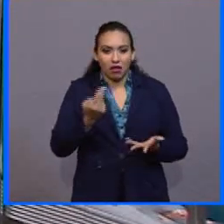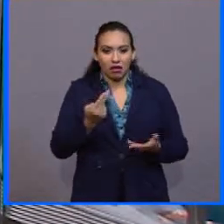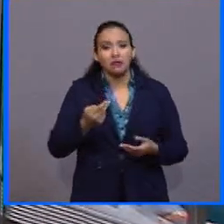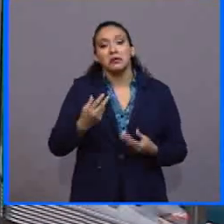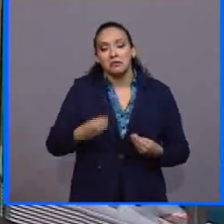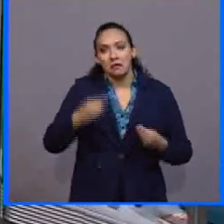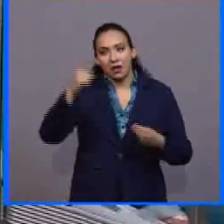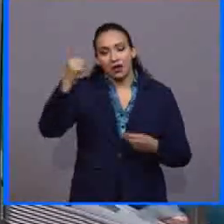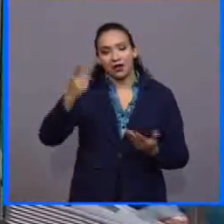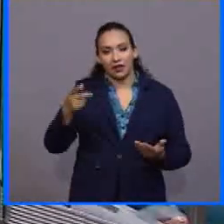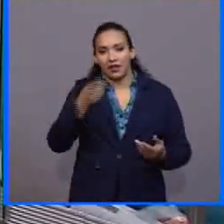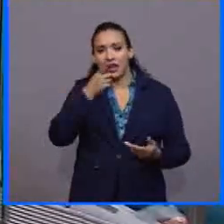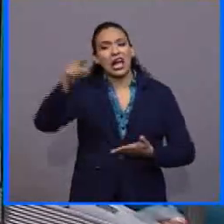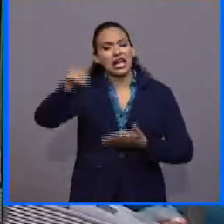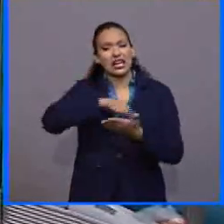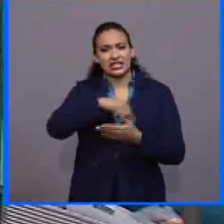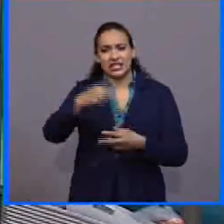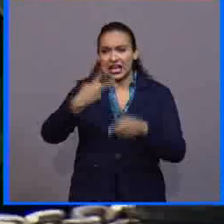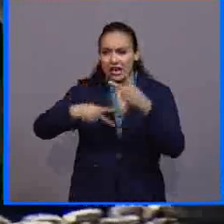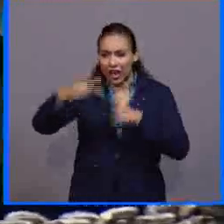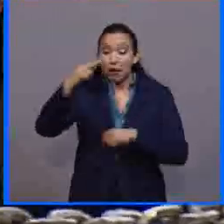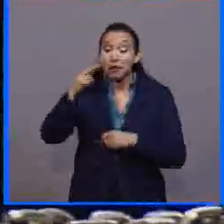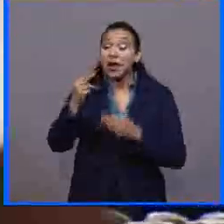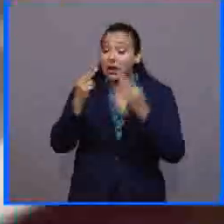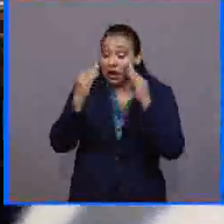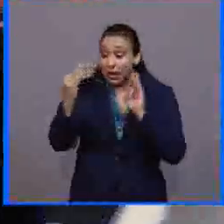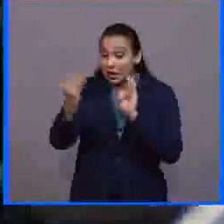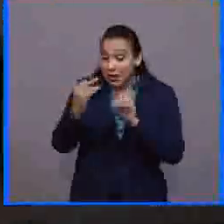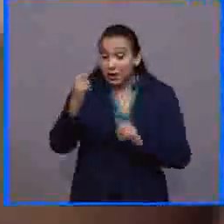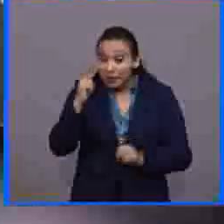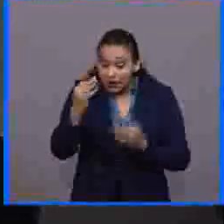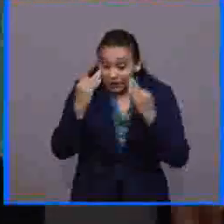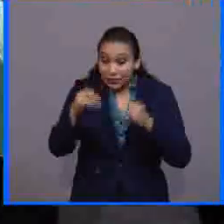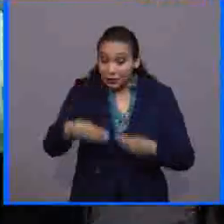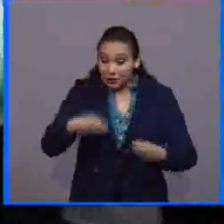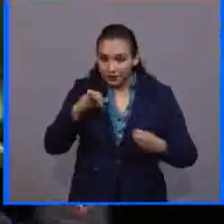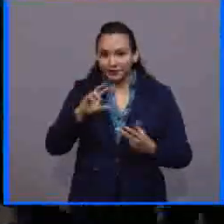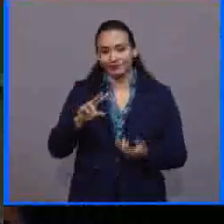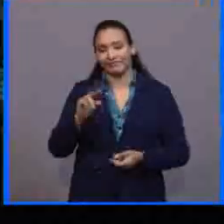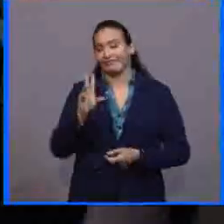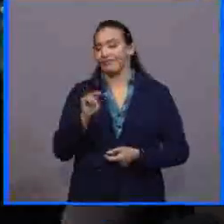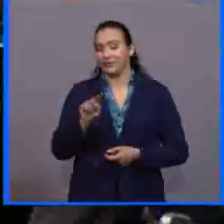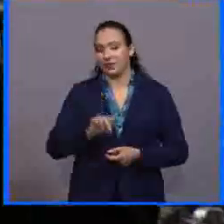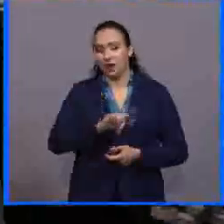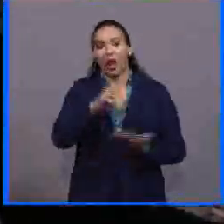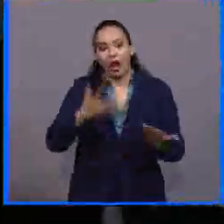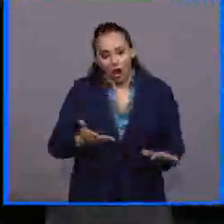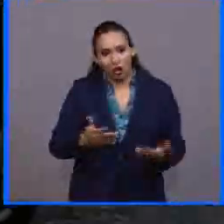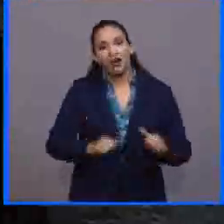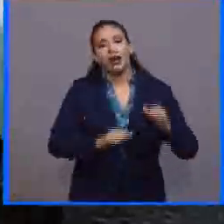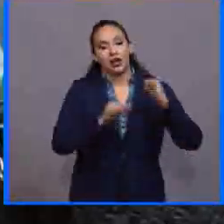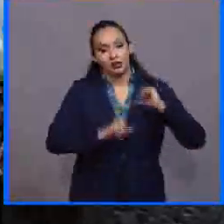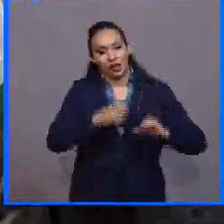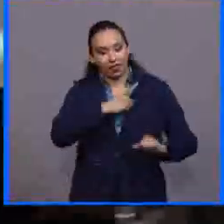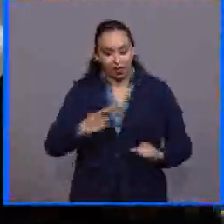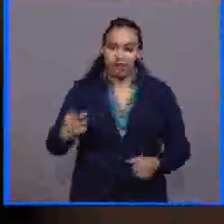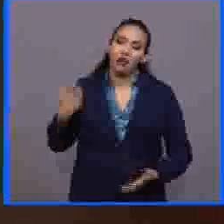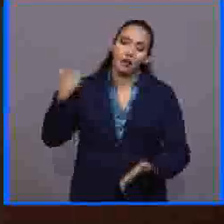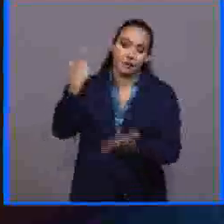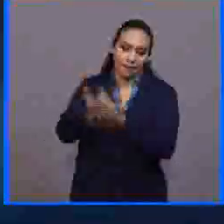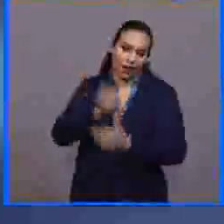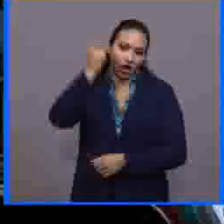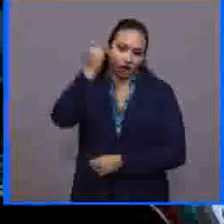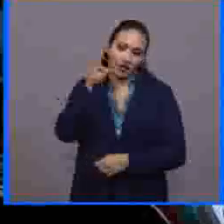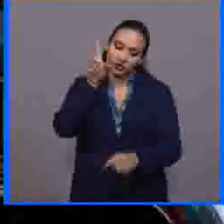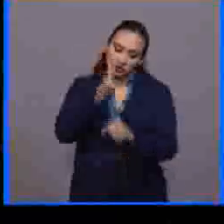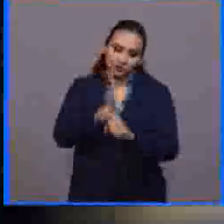económica. Así, las autoridades municipales deberán dejar de aplicar la norma que obstaculiza el pago de la